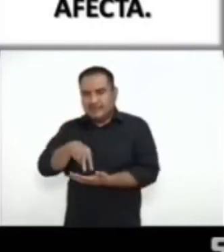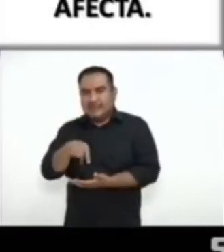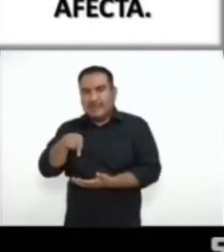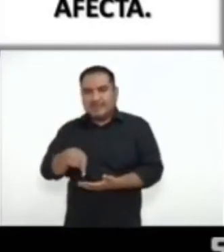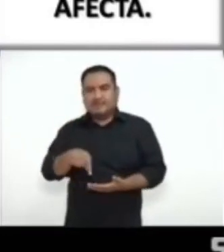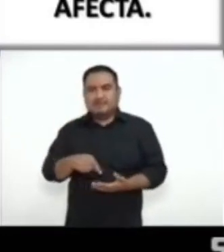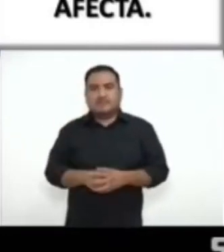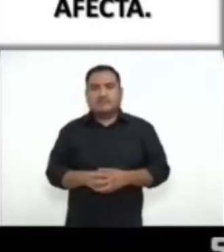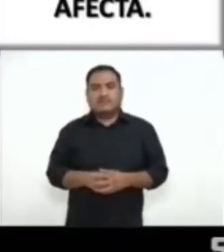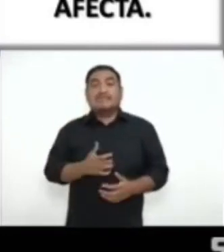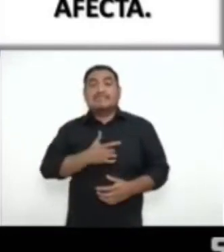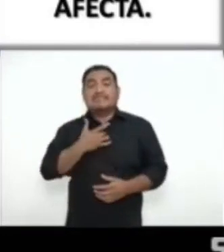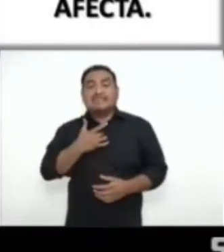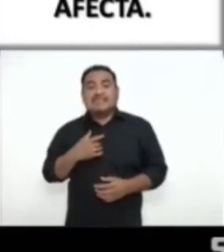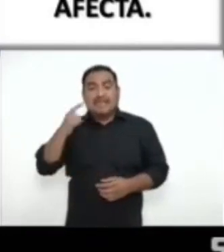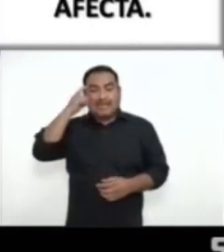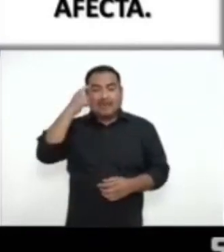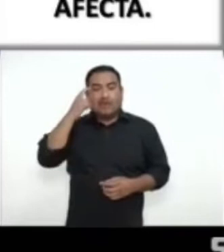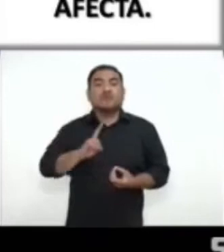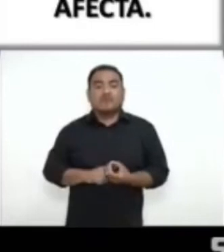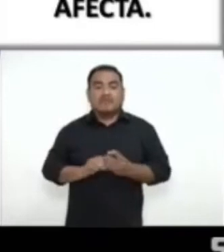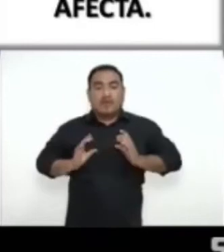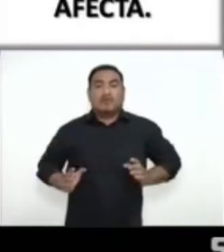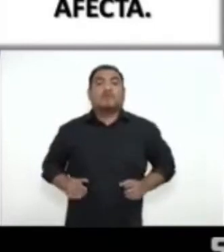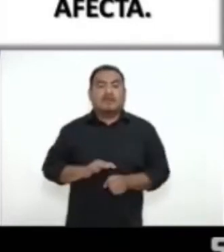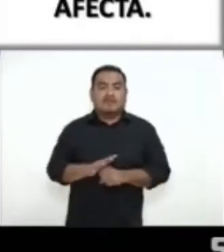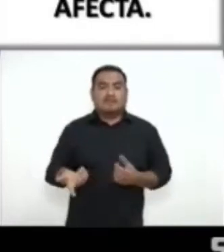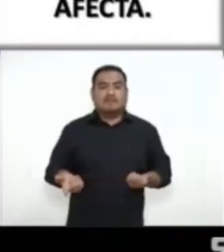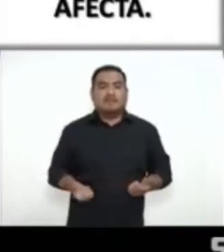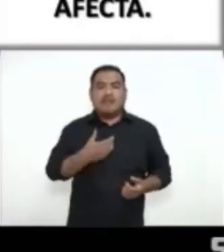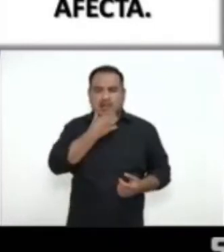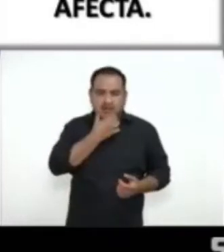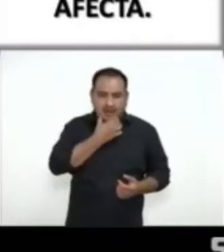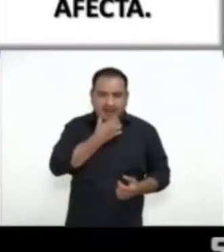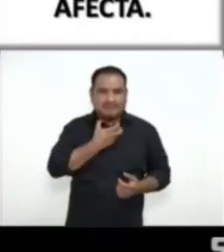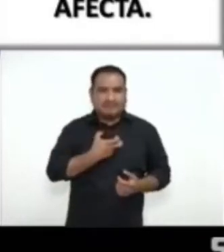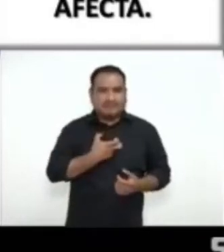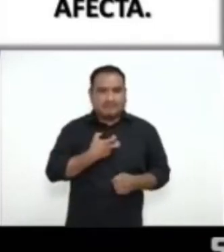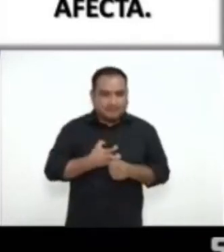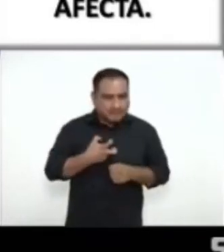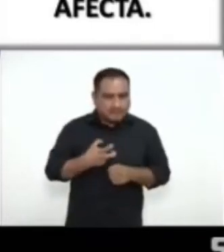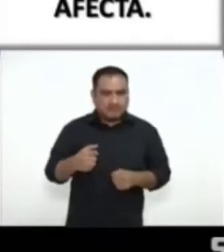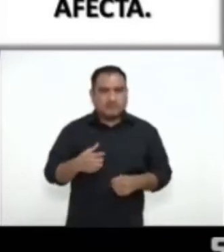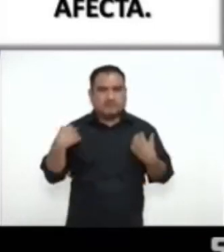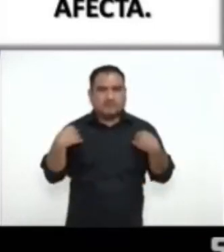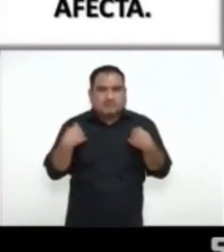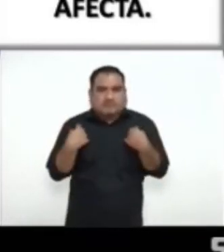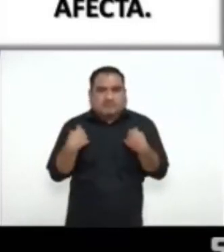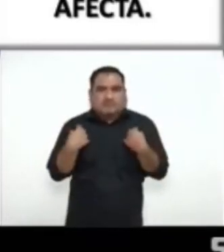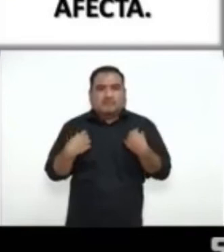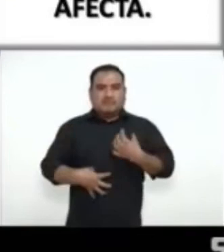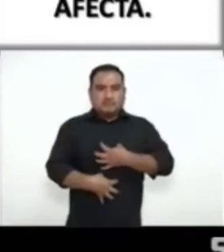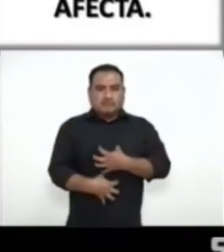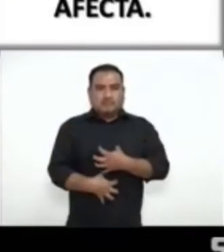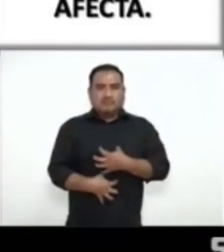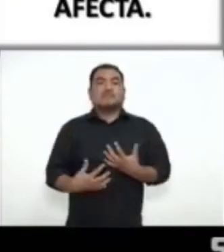darse cuenta dónde se siente el enojo. Y puede decir, en la mandíbula, mis hombros se encogen, mi estómago